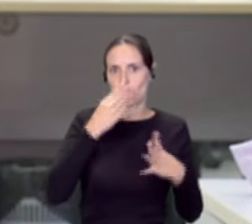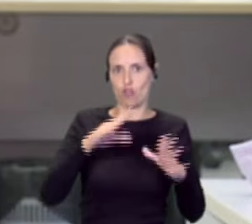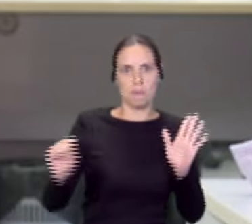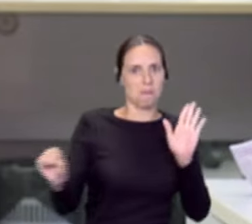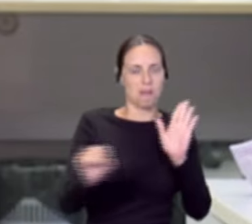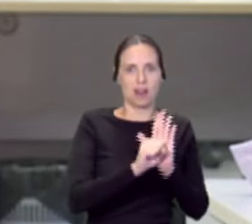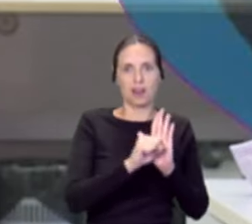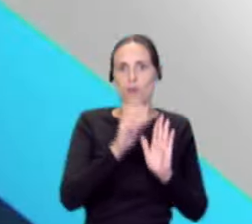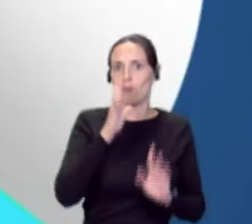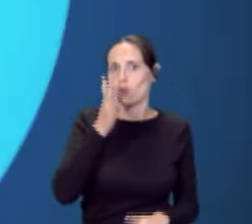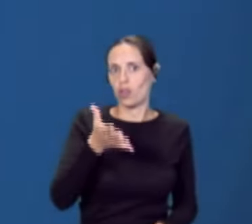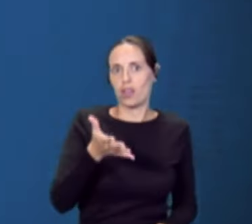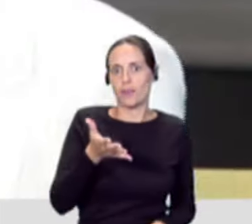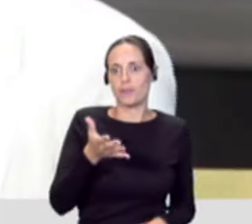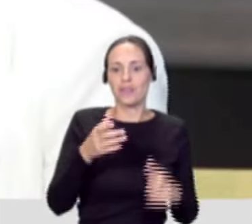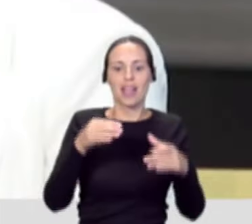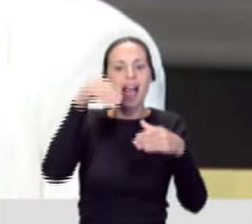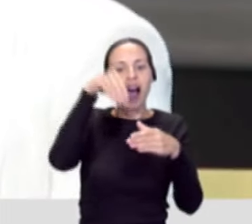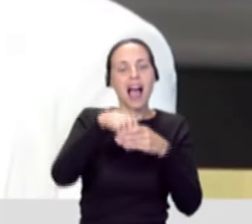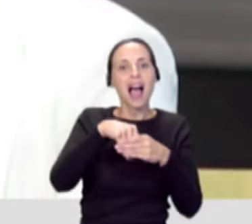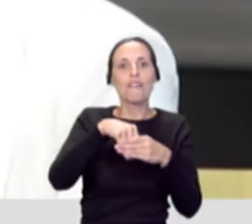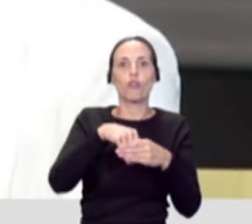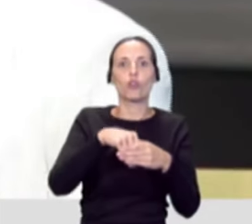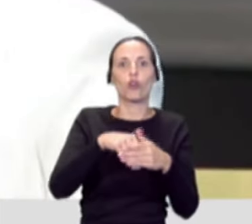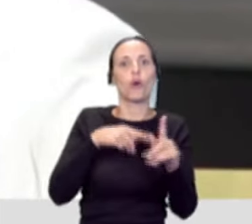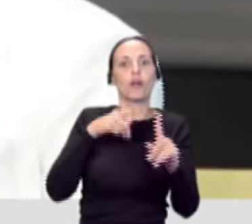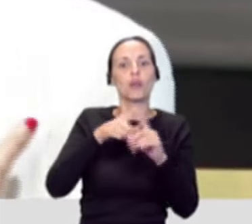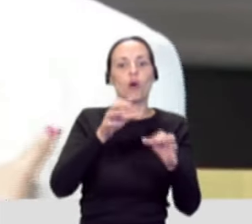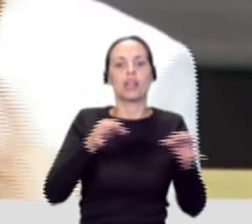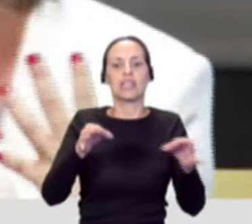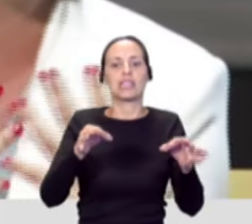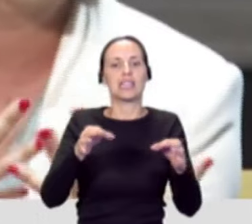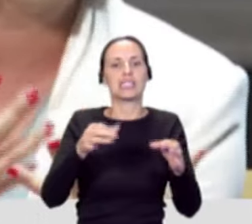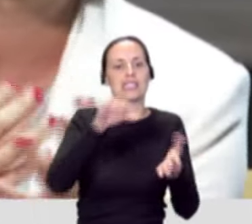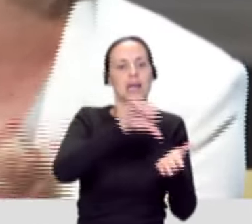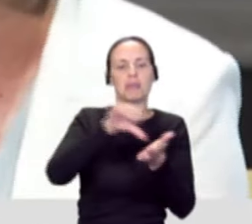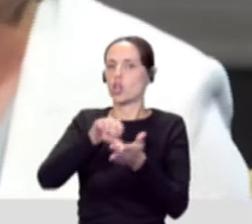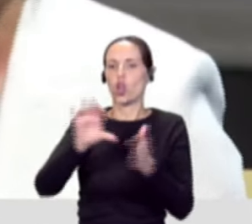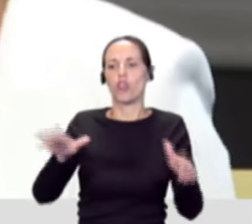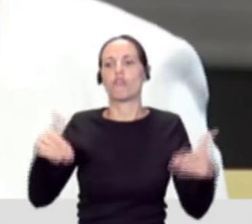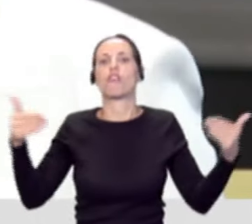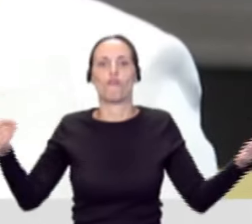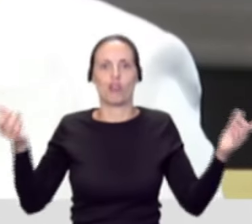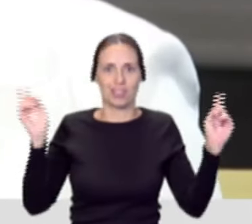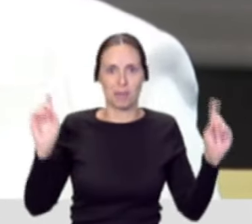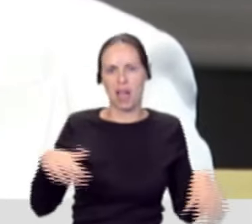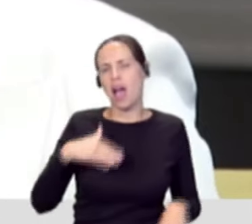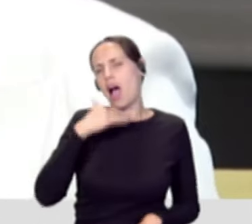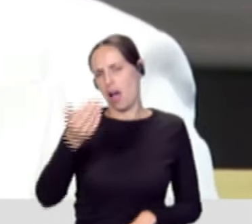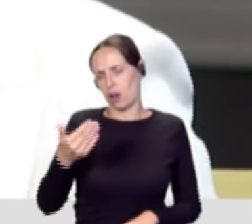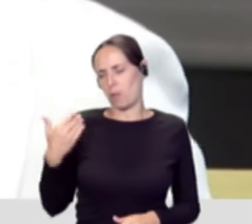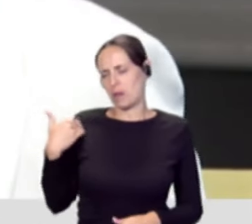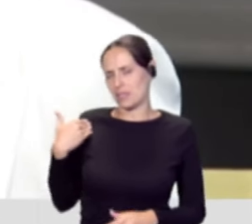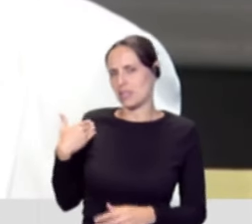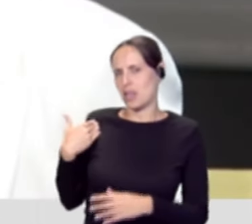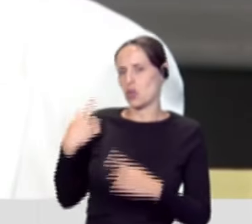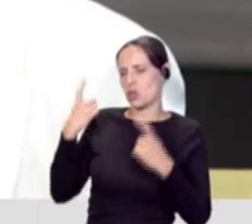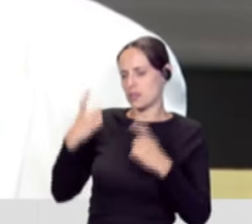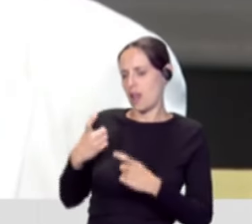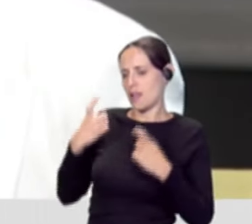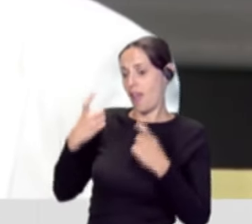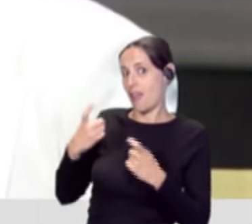logrado hacer también abonos para las islas no capitalinas. Era una cuestión que llevamos trabajando unas ediciones y por fin este año